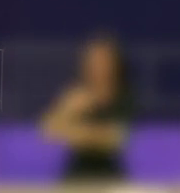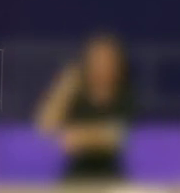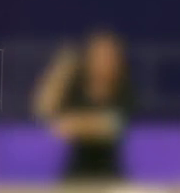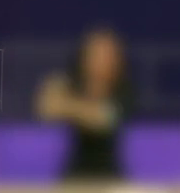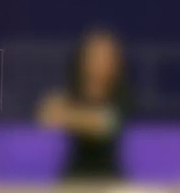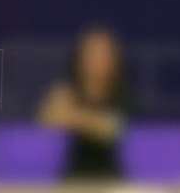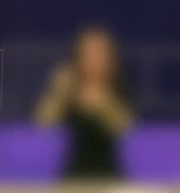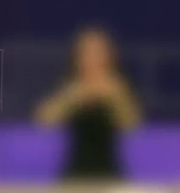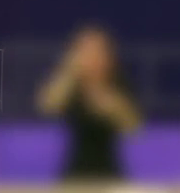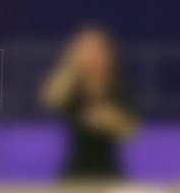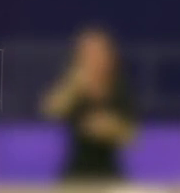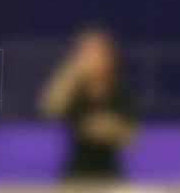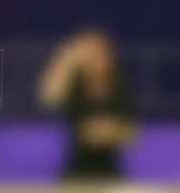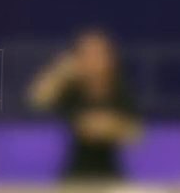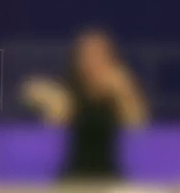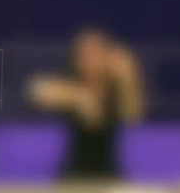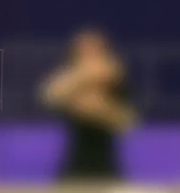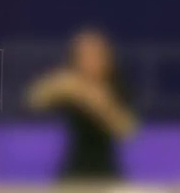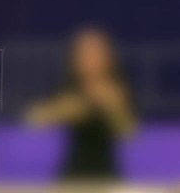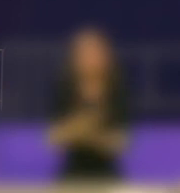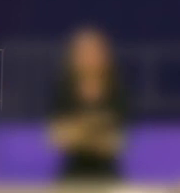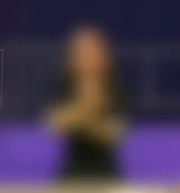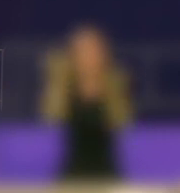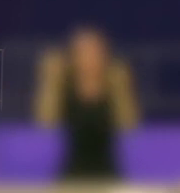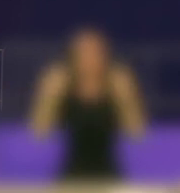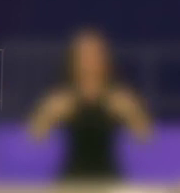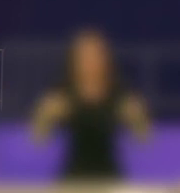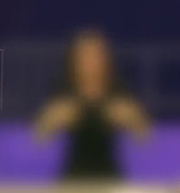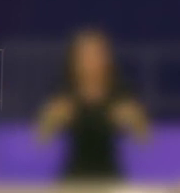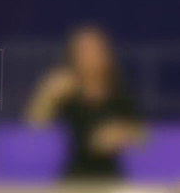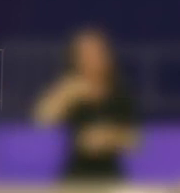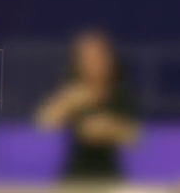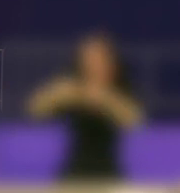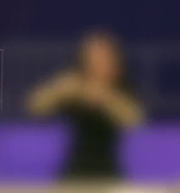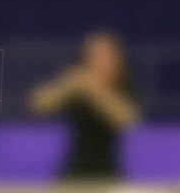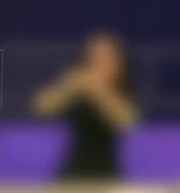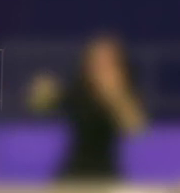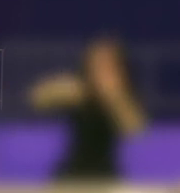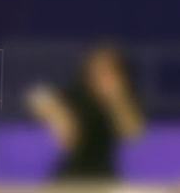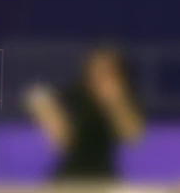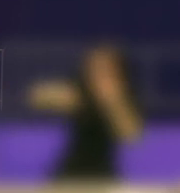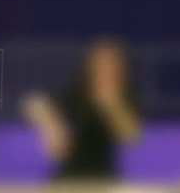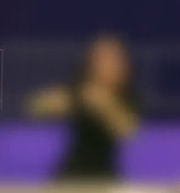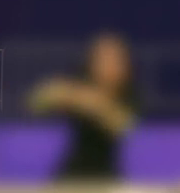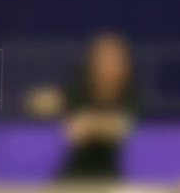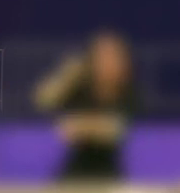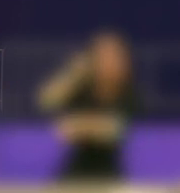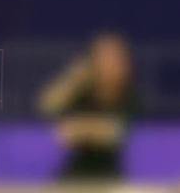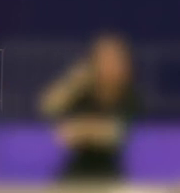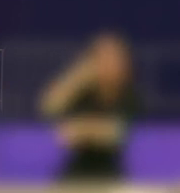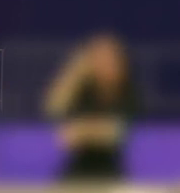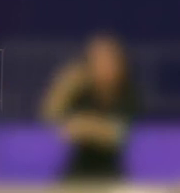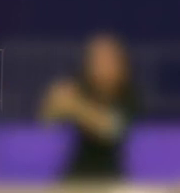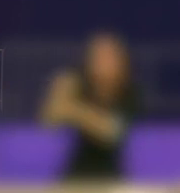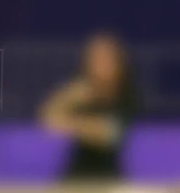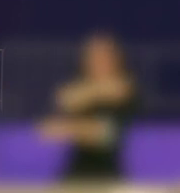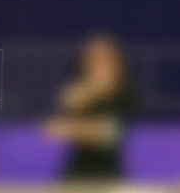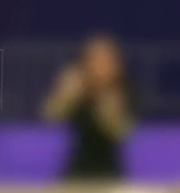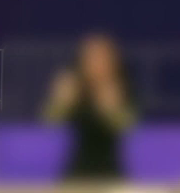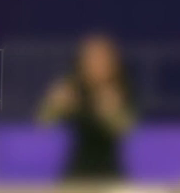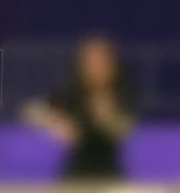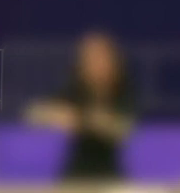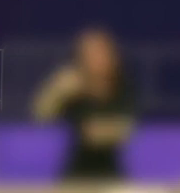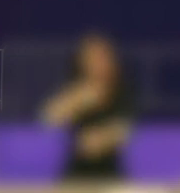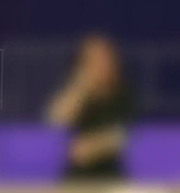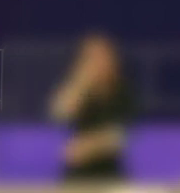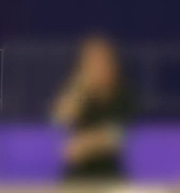todos. Precisamente porque vamos a arreglar las fugas que no arreglaron. Vamos a reutilizar el